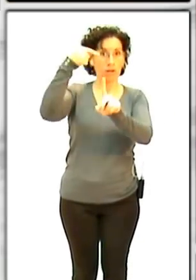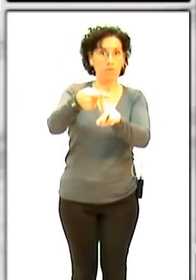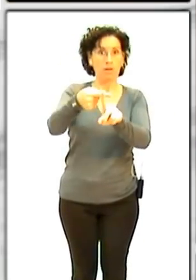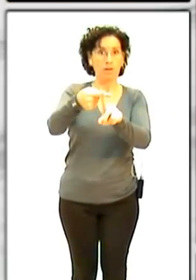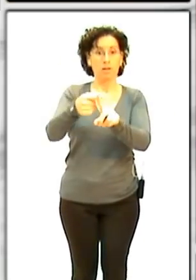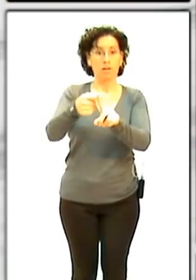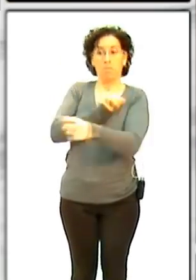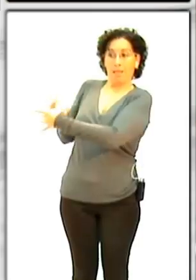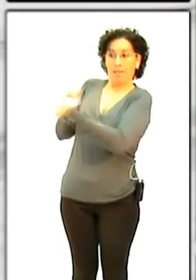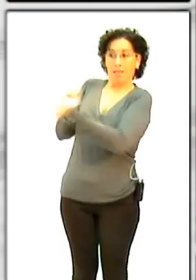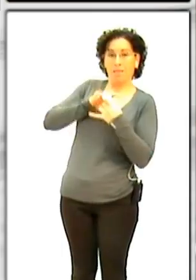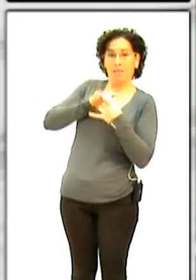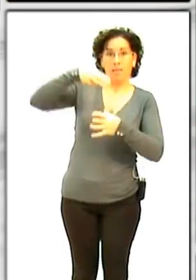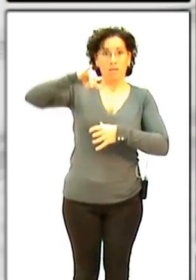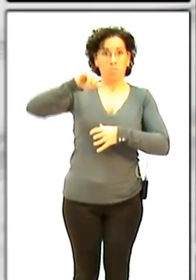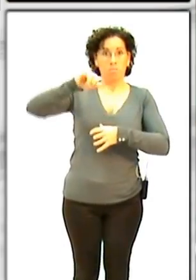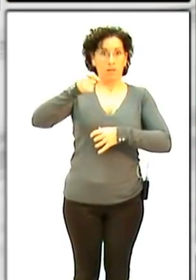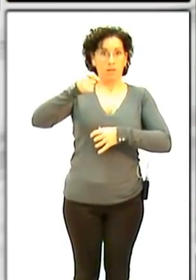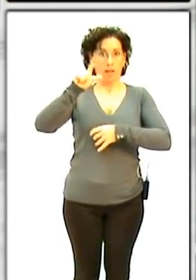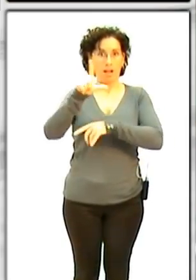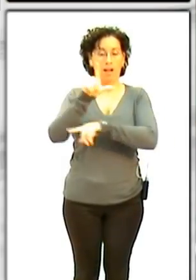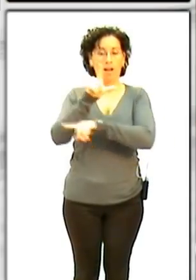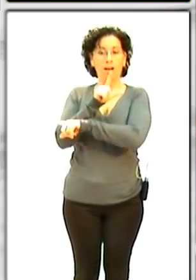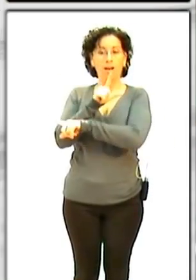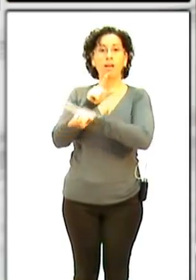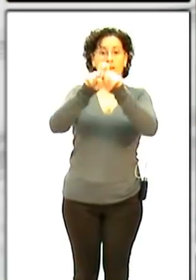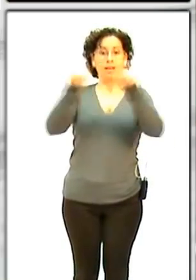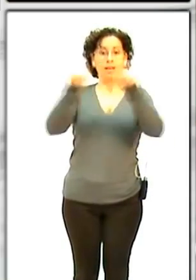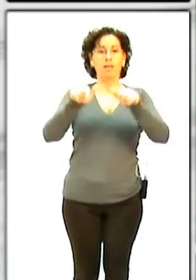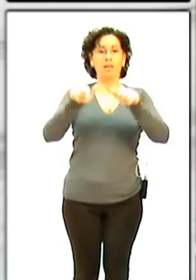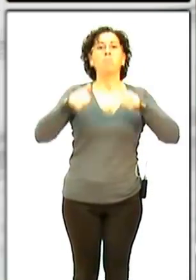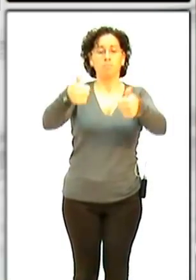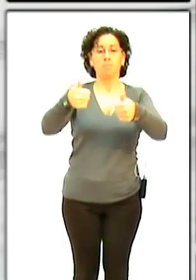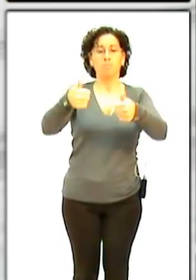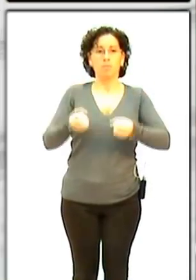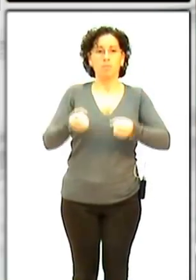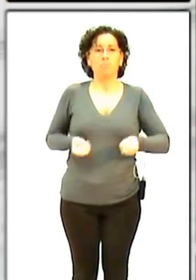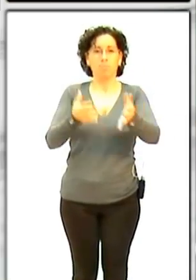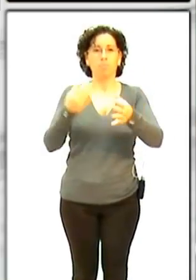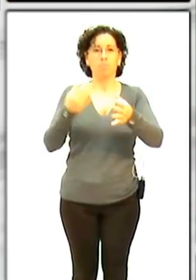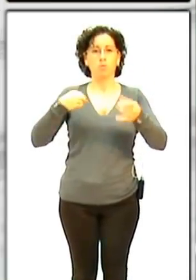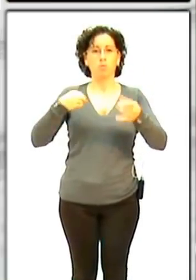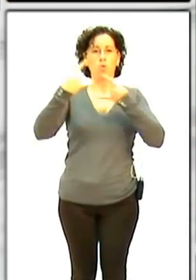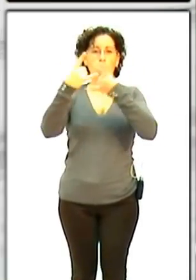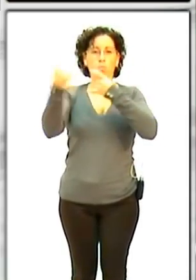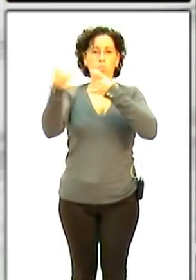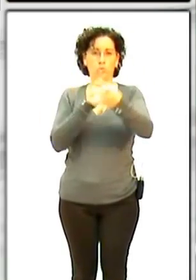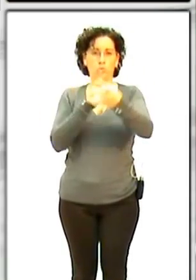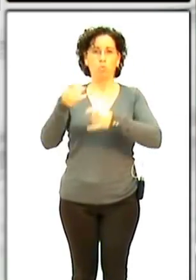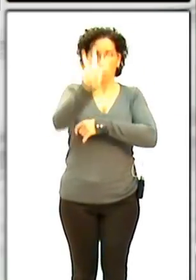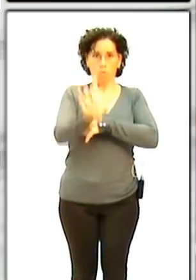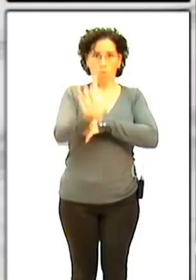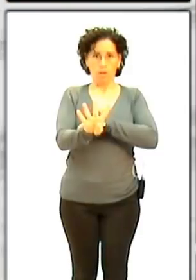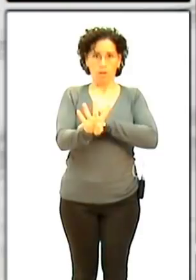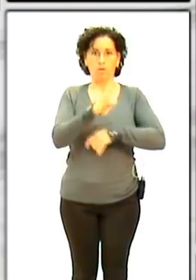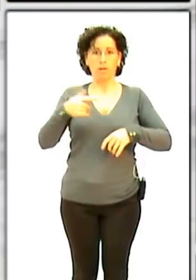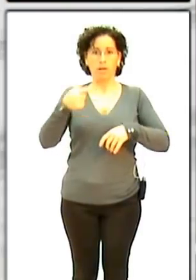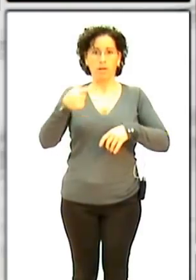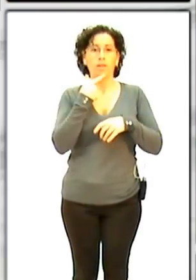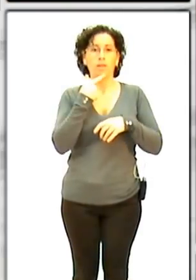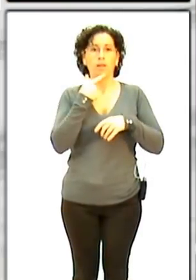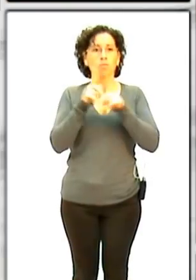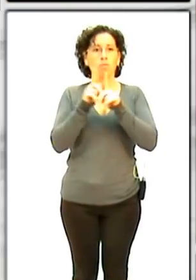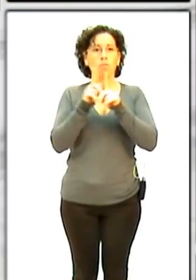Miguel, lanzarán el Bluetooth 4, que es una navegación de baja